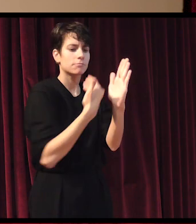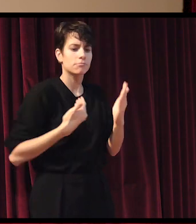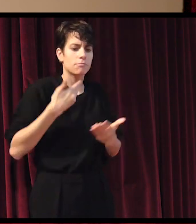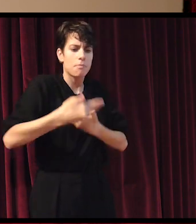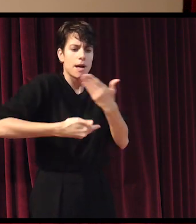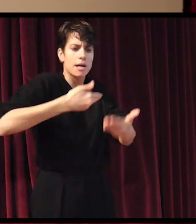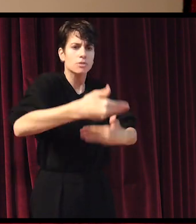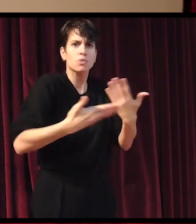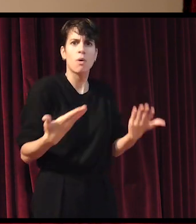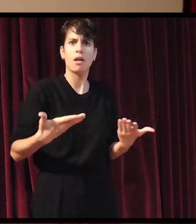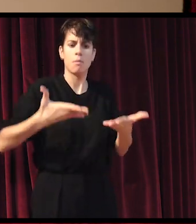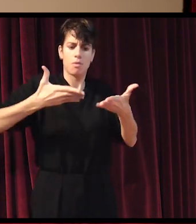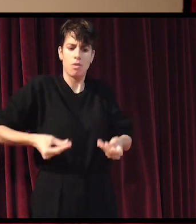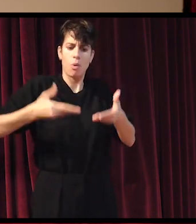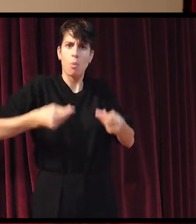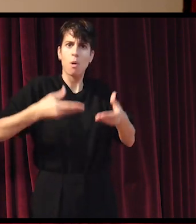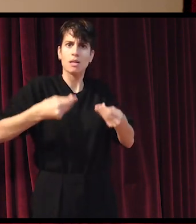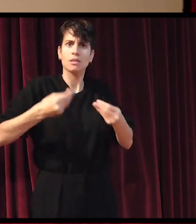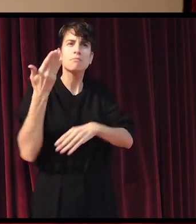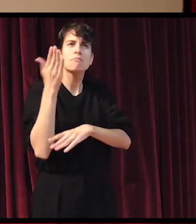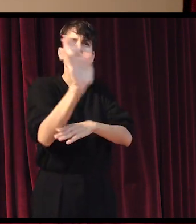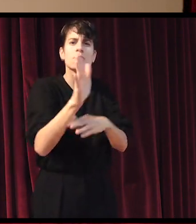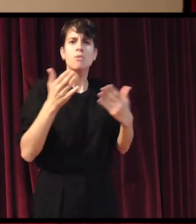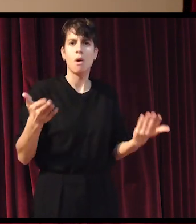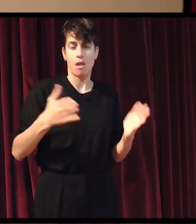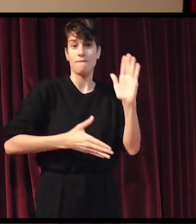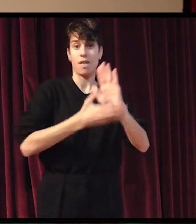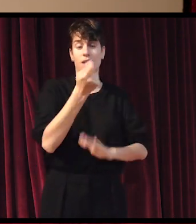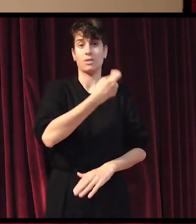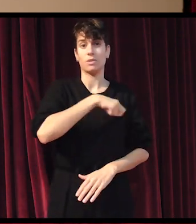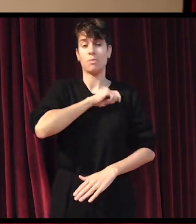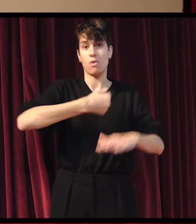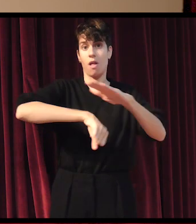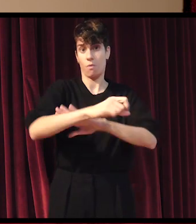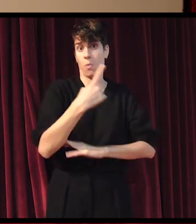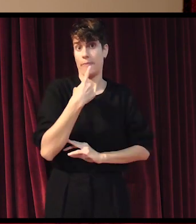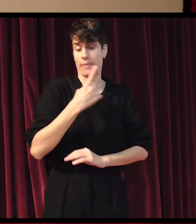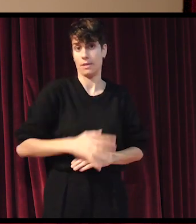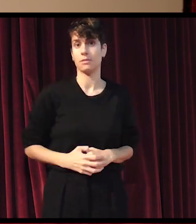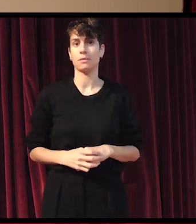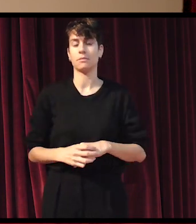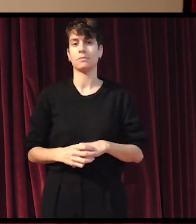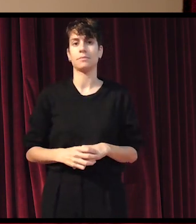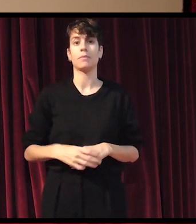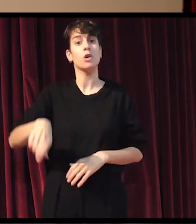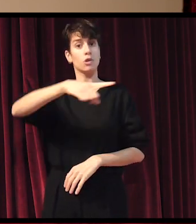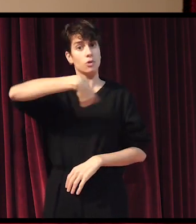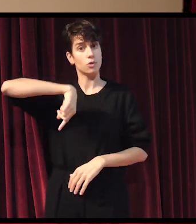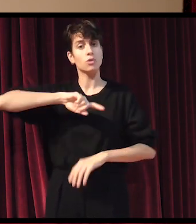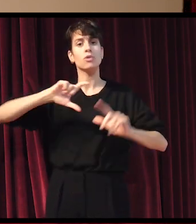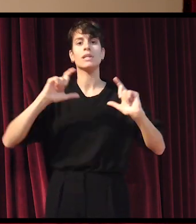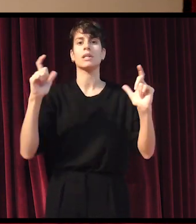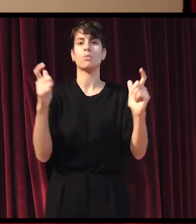documentación aportar según lo establecido por la Federación Española de Fútbol. Tuvimos una reunión presencial con